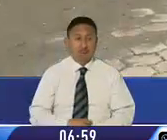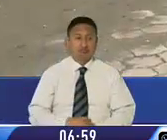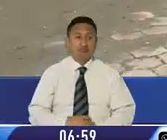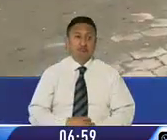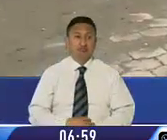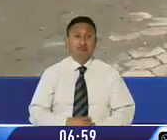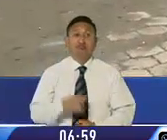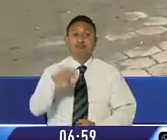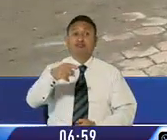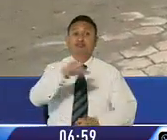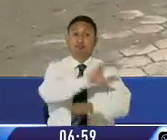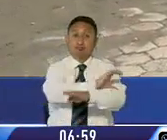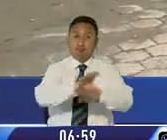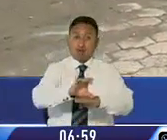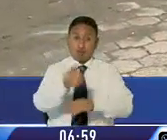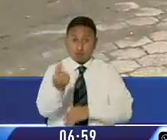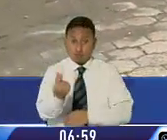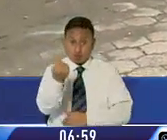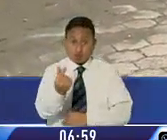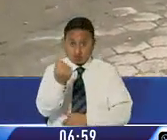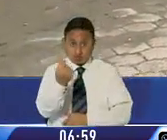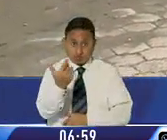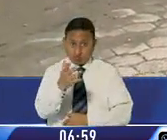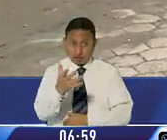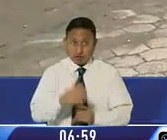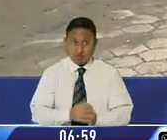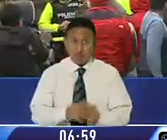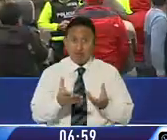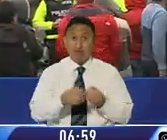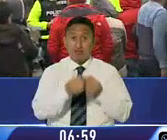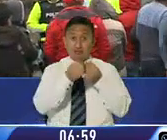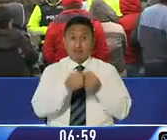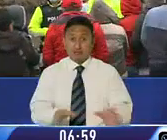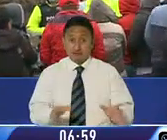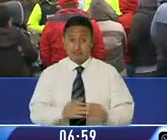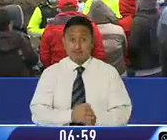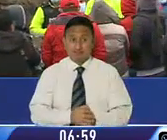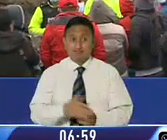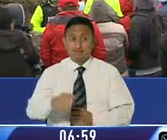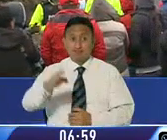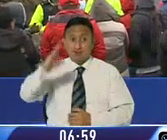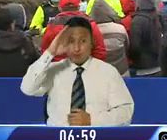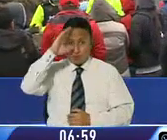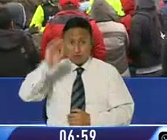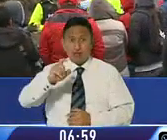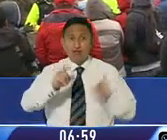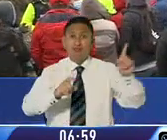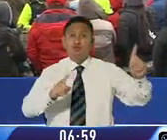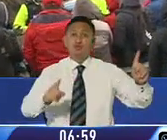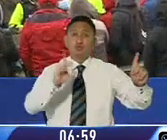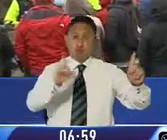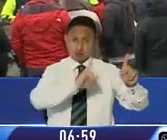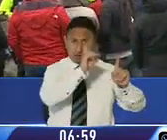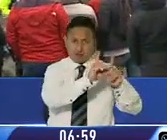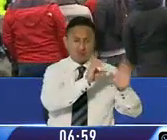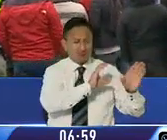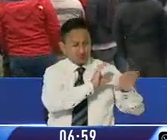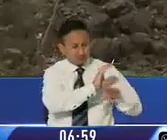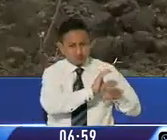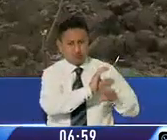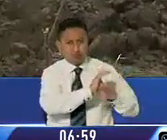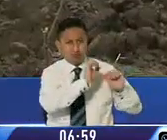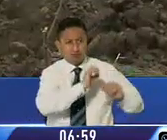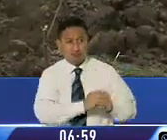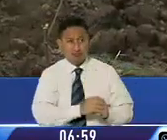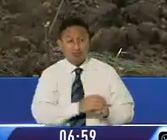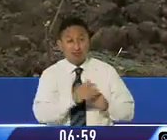En el campo no hay ganancias, absolutamente no hay nada, estamos trabajando a pérdida. Policías intentaban persuadir a los dirigentes, mientras personal militar seguía